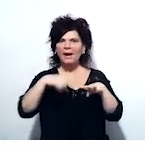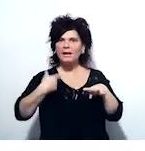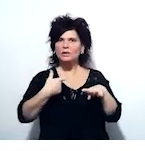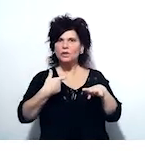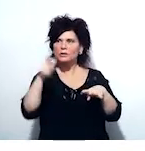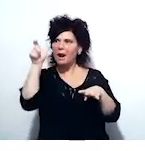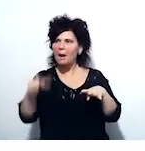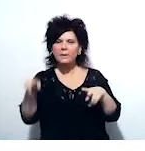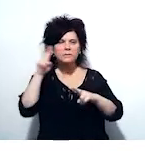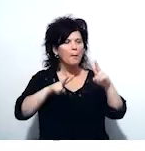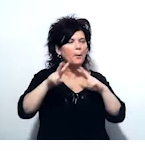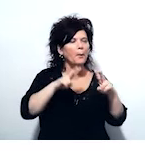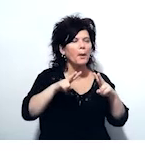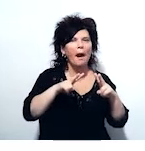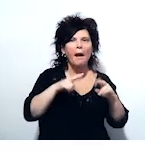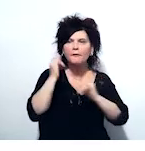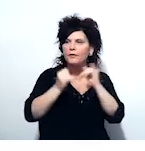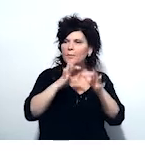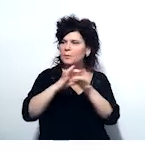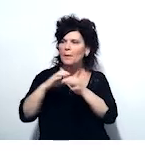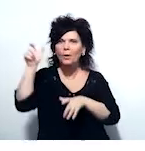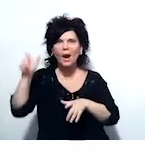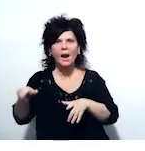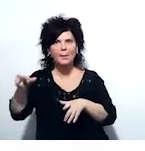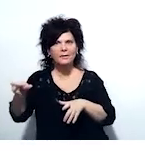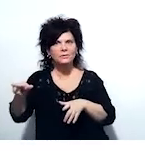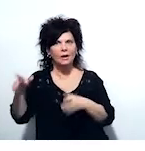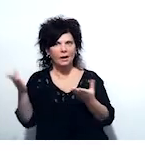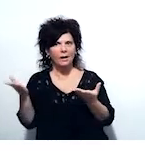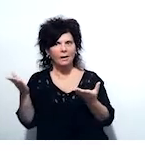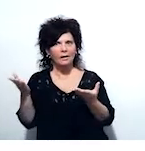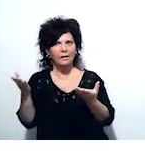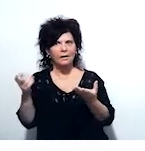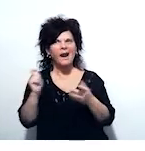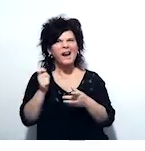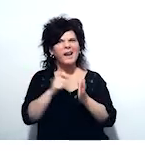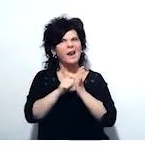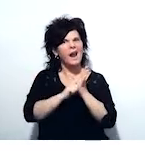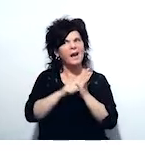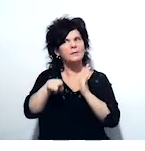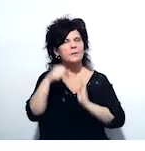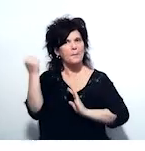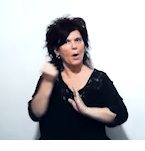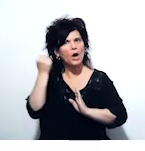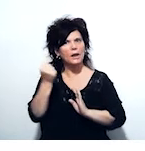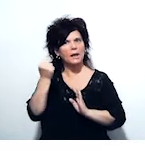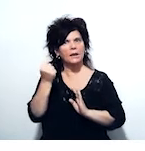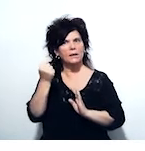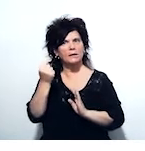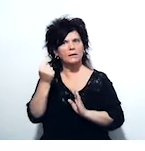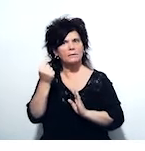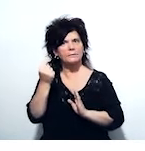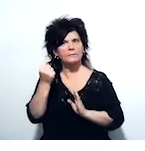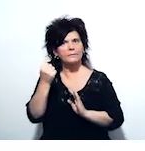persona existe o no, si tiene antecedentes. Entonces, quién escribe también es importante. Hay otras fuentes que publican